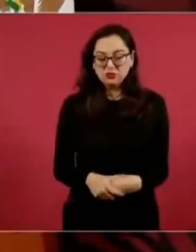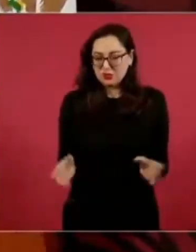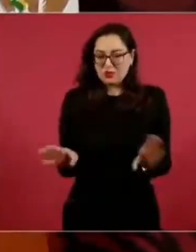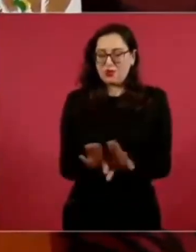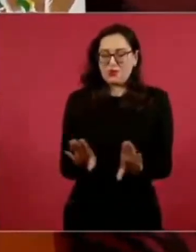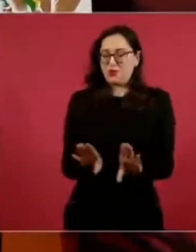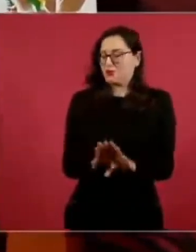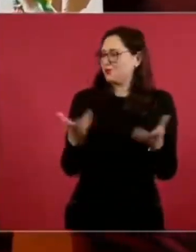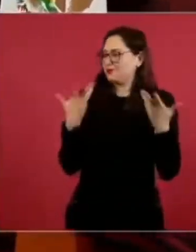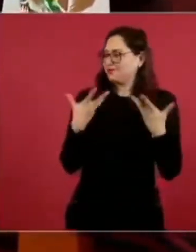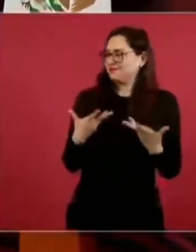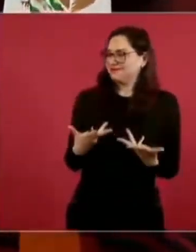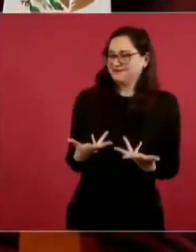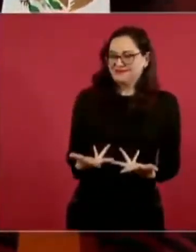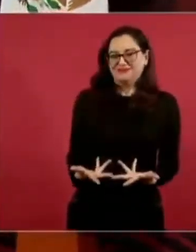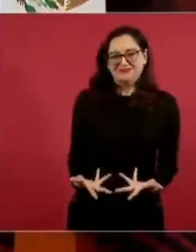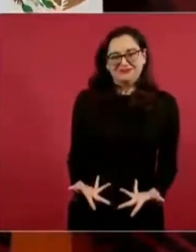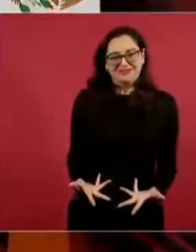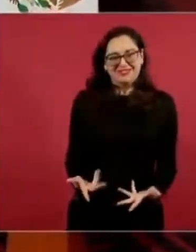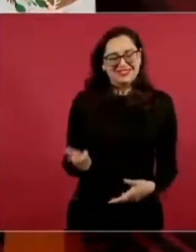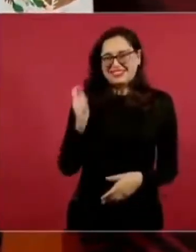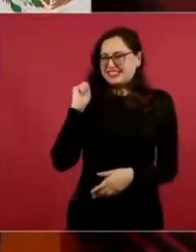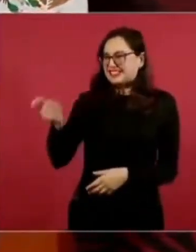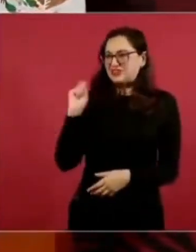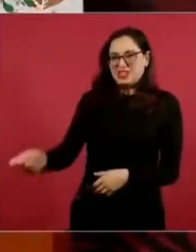¿Cómo se explica eso?